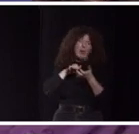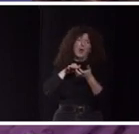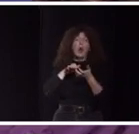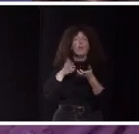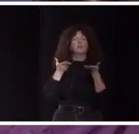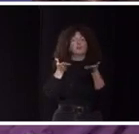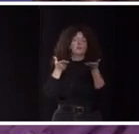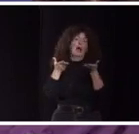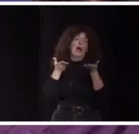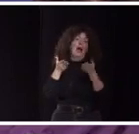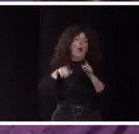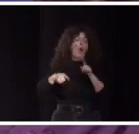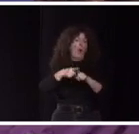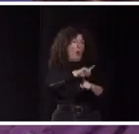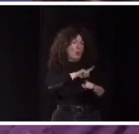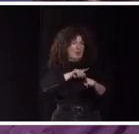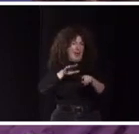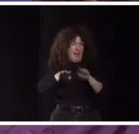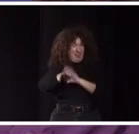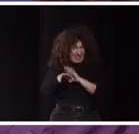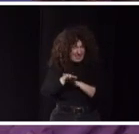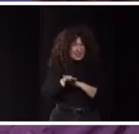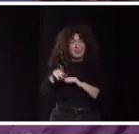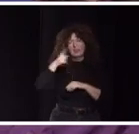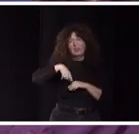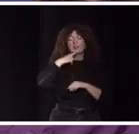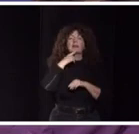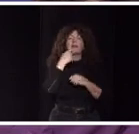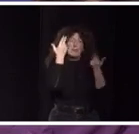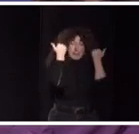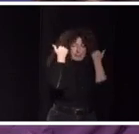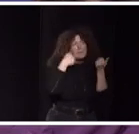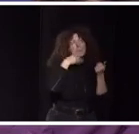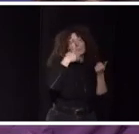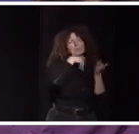ultraderecha. Europa tiene que dejar de lamer las botas a Estados Unidos,